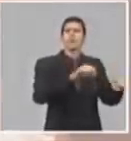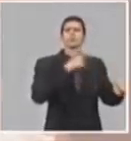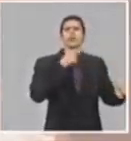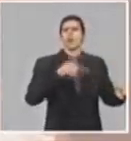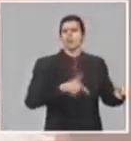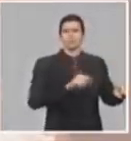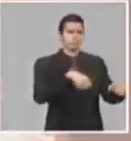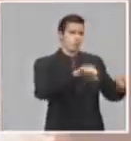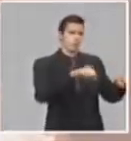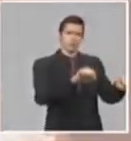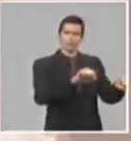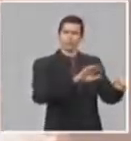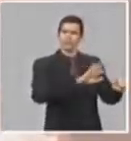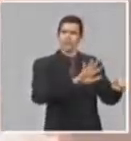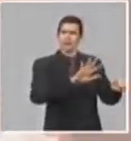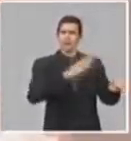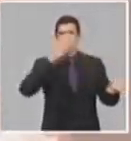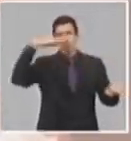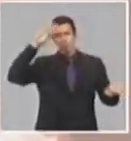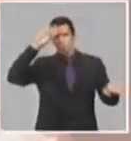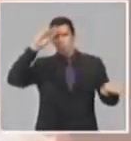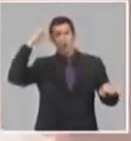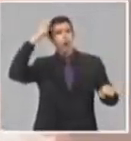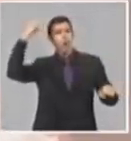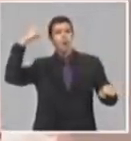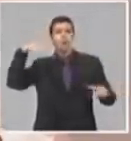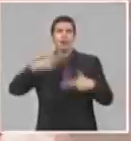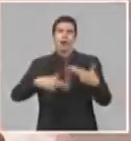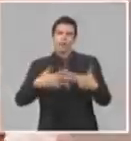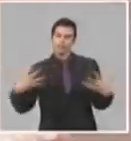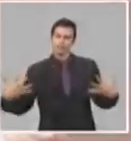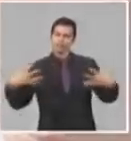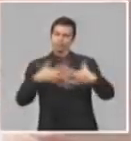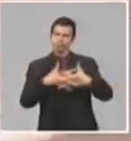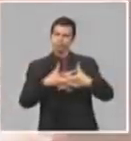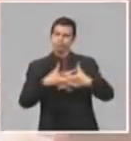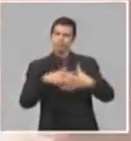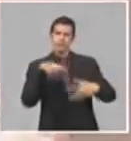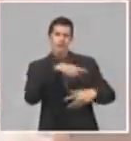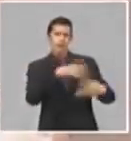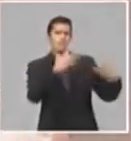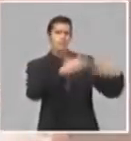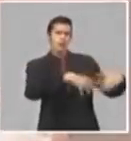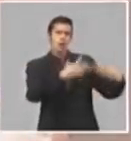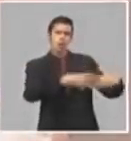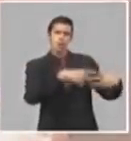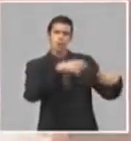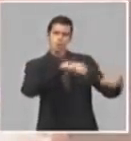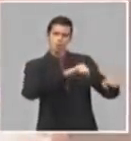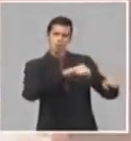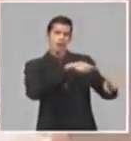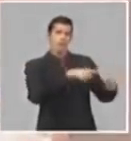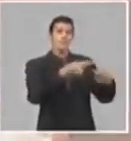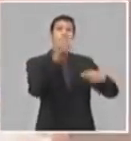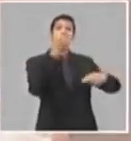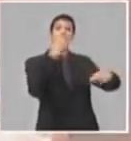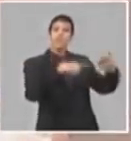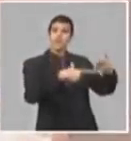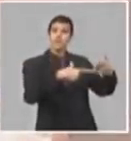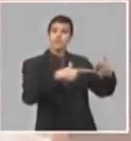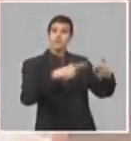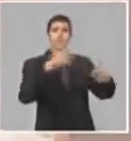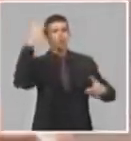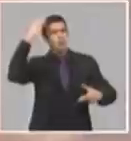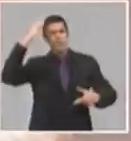servicio, y también habrá que descontarle a esto, bueno, el resto de los gastos que estén asociados a la